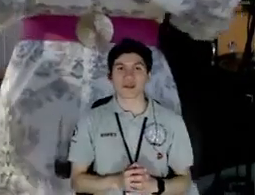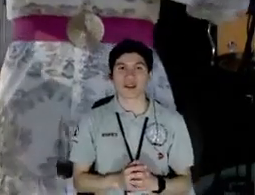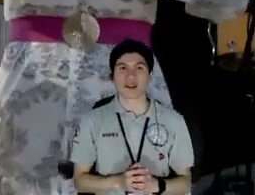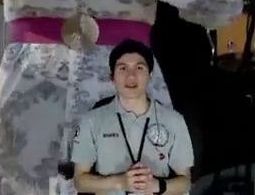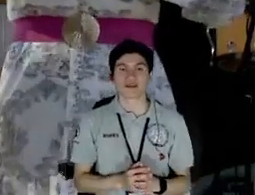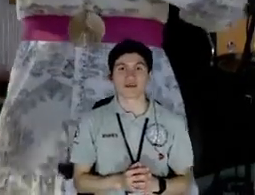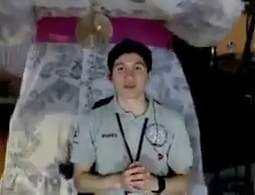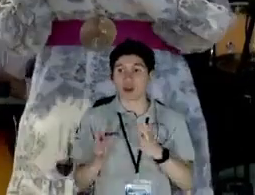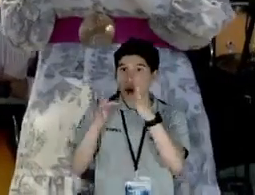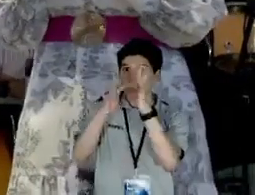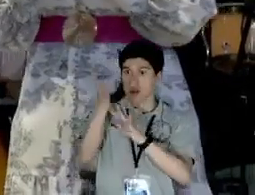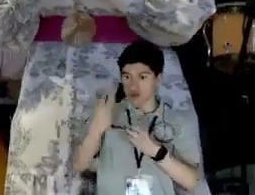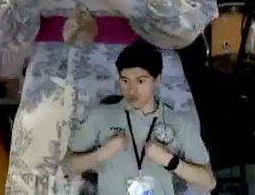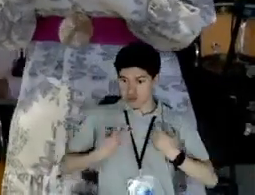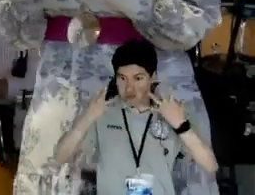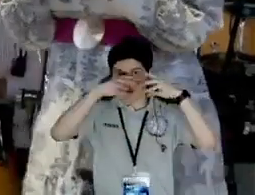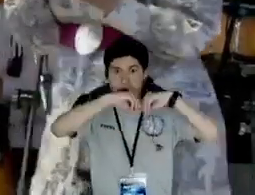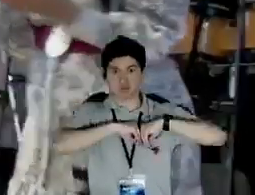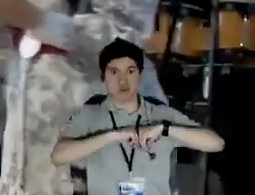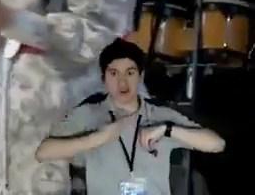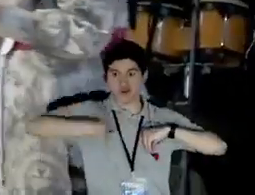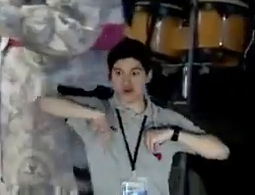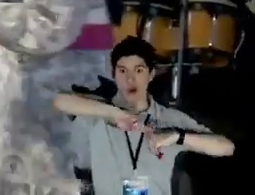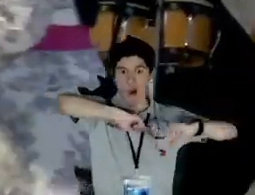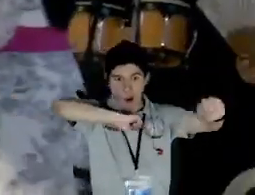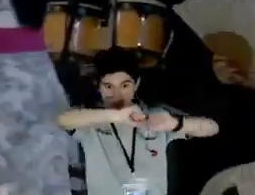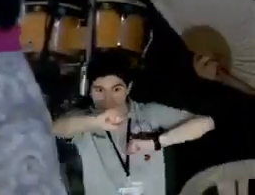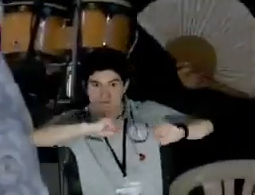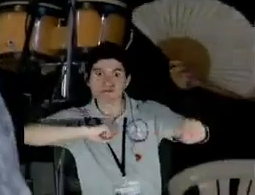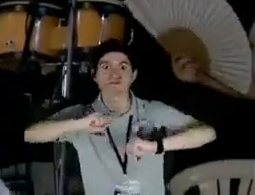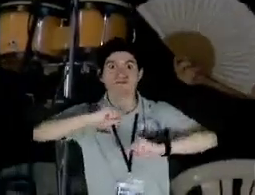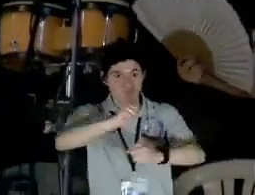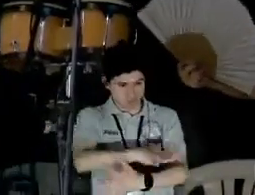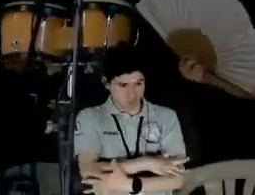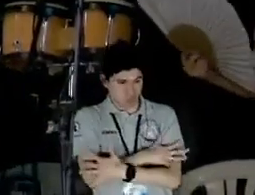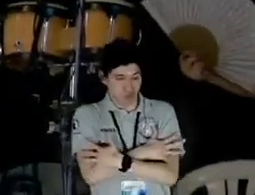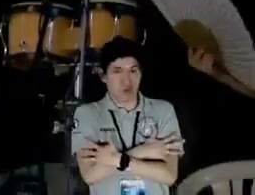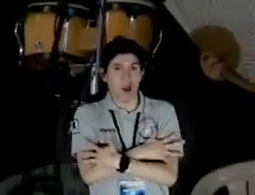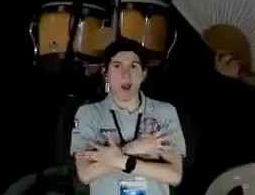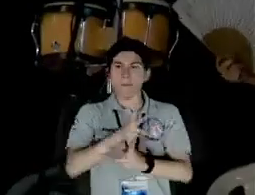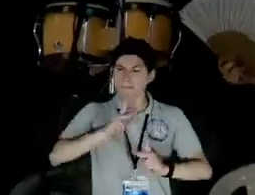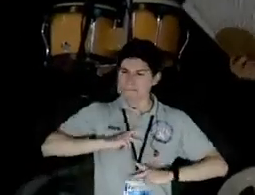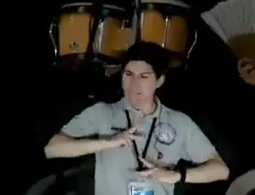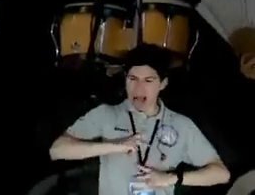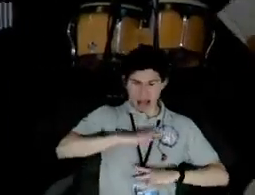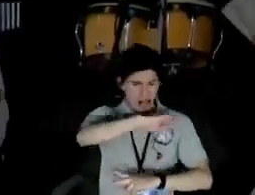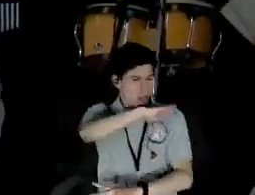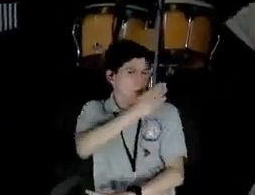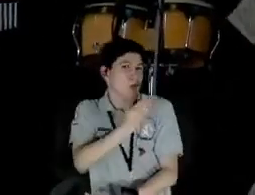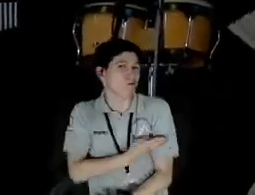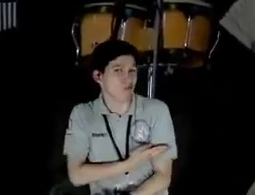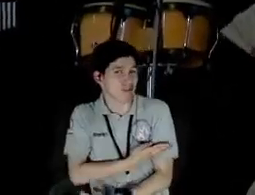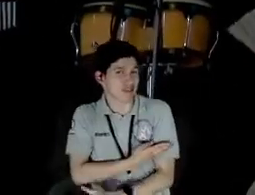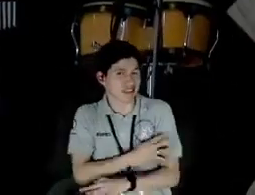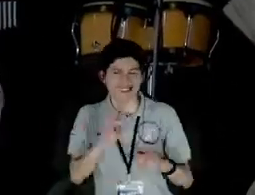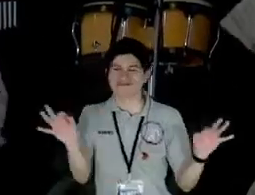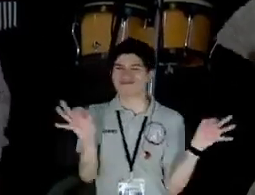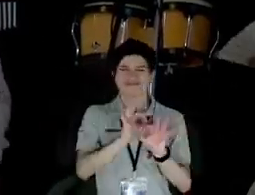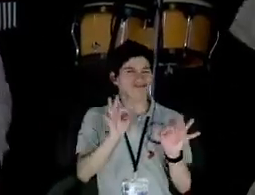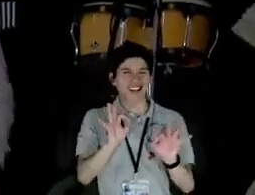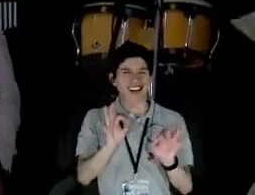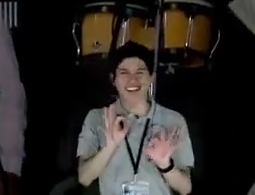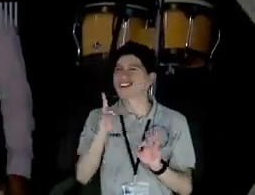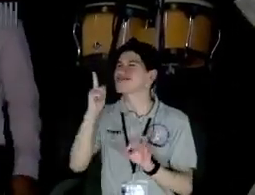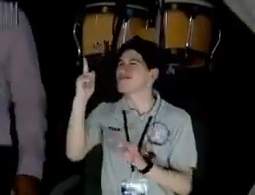nos estremezcamos, pero no por nuestra humanidad ni fuerzas, sino porque hay alguien que habita dentro de